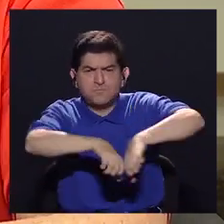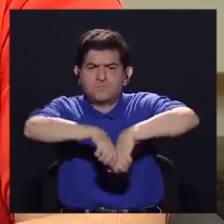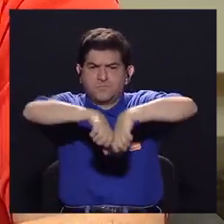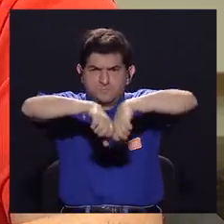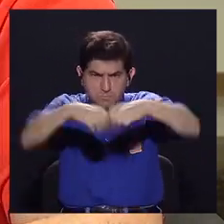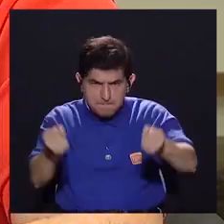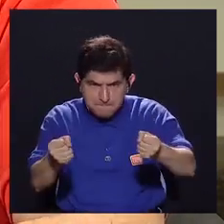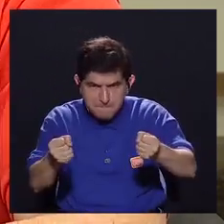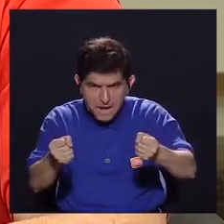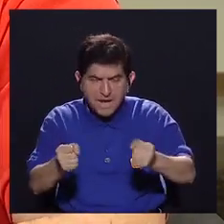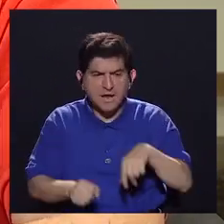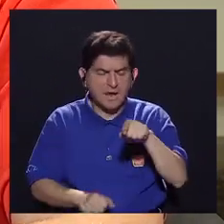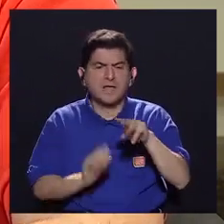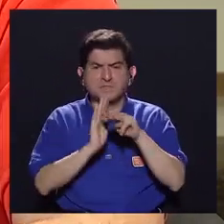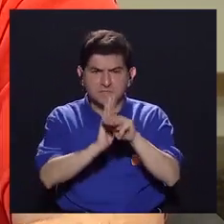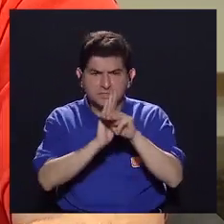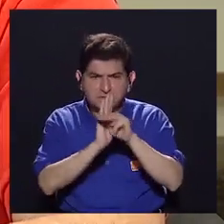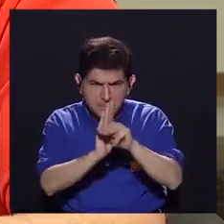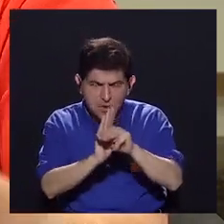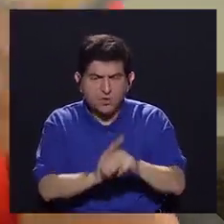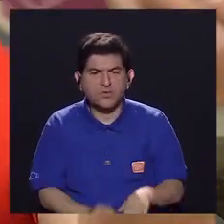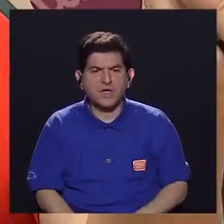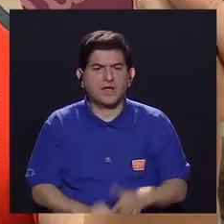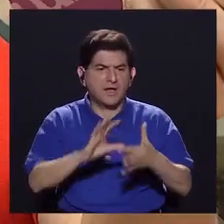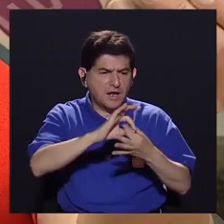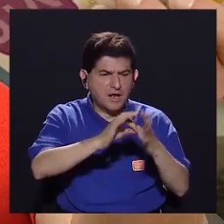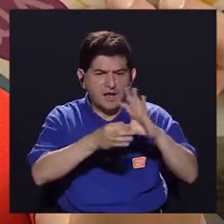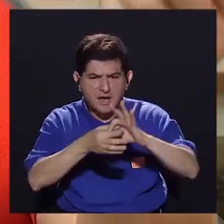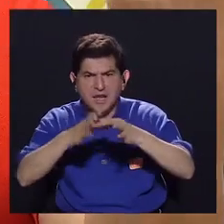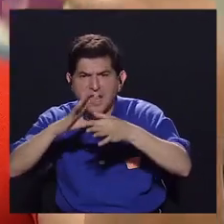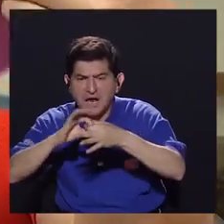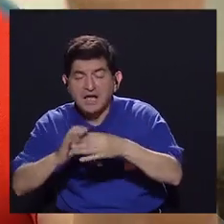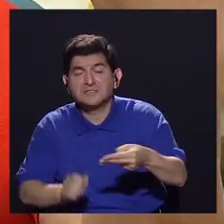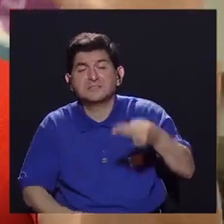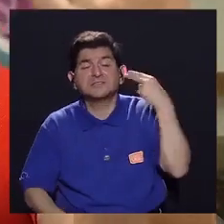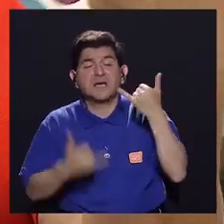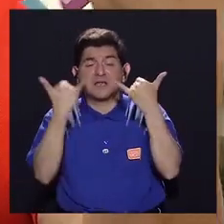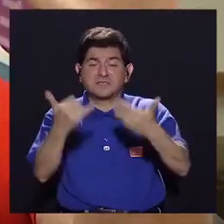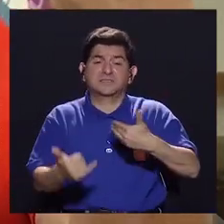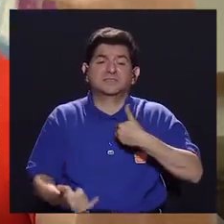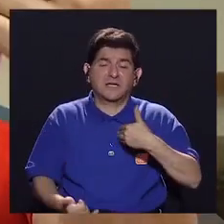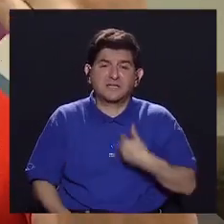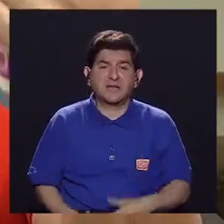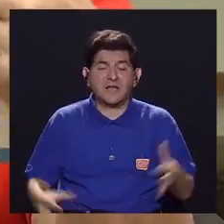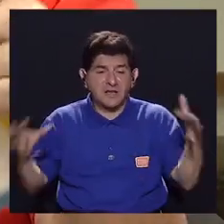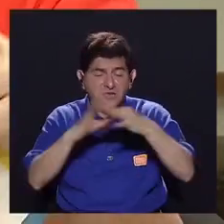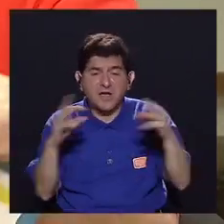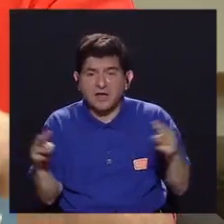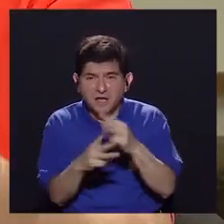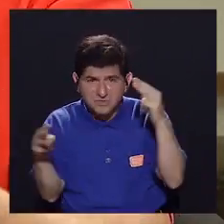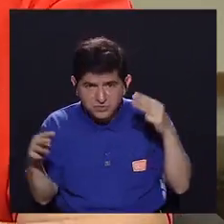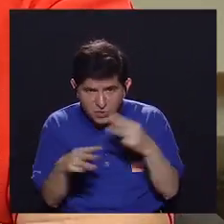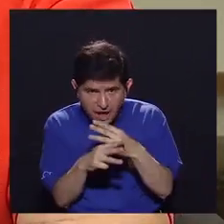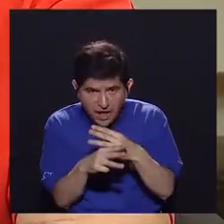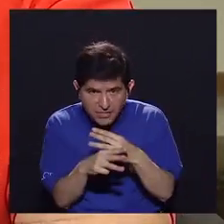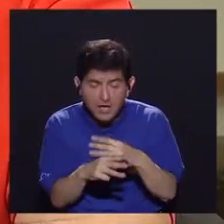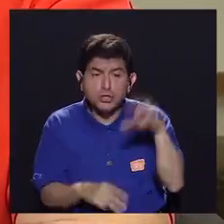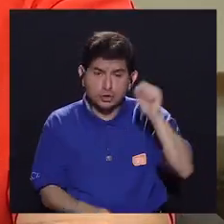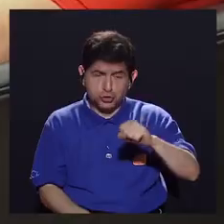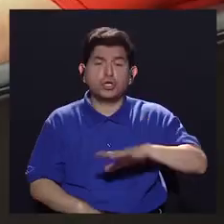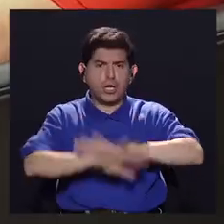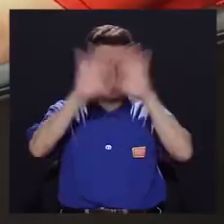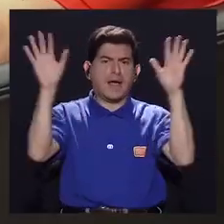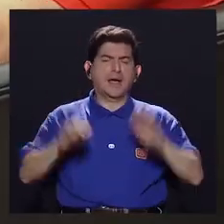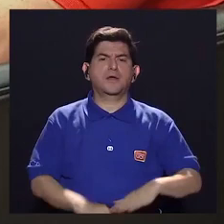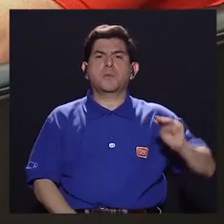que se están instaurando para romper estos patrones, estas cadenas históricas que tenemos con respecto a la